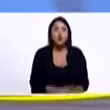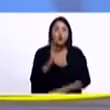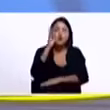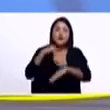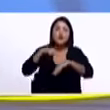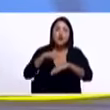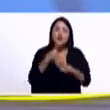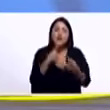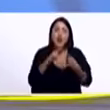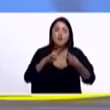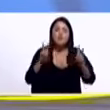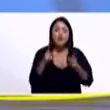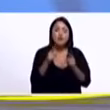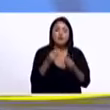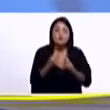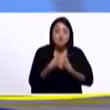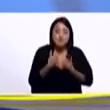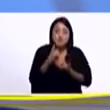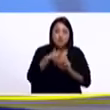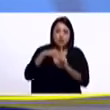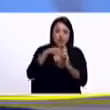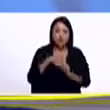el Diálogo, la Paz y la Convivencia.